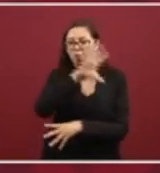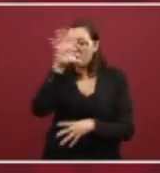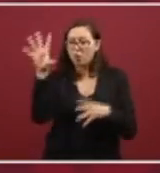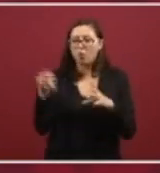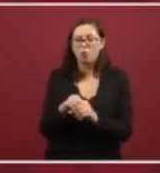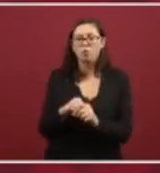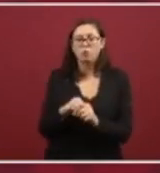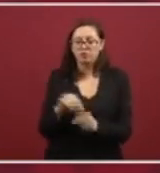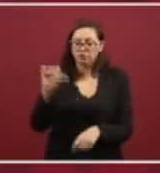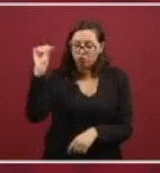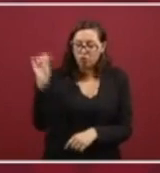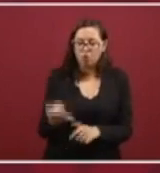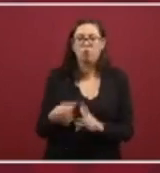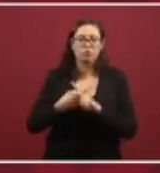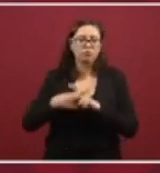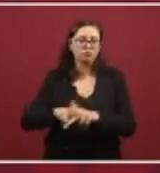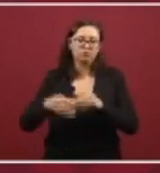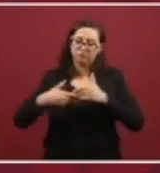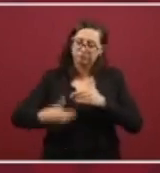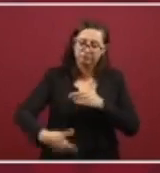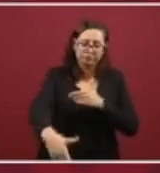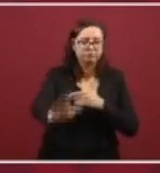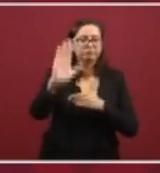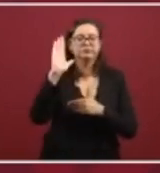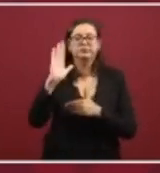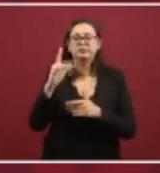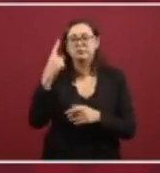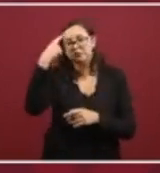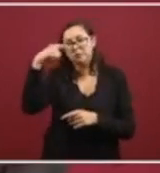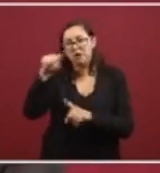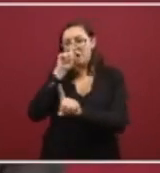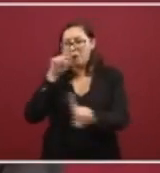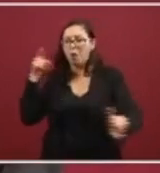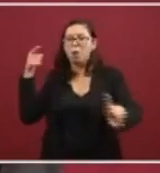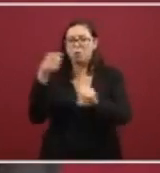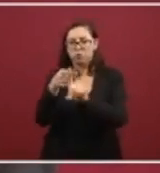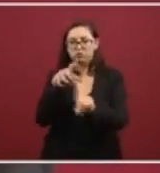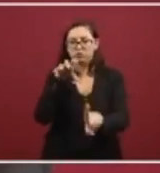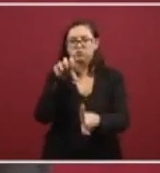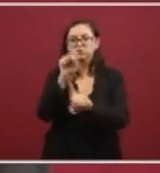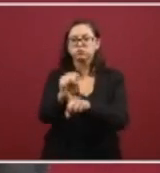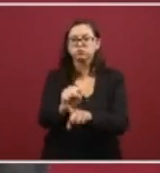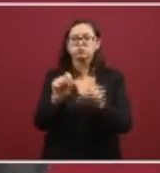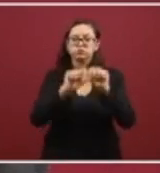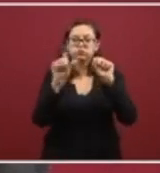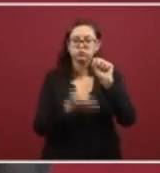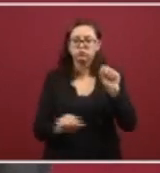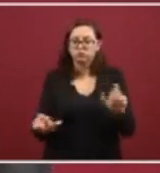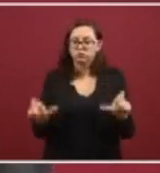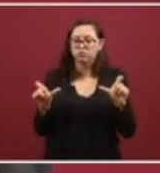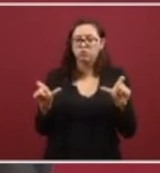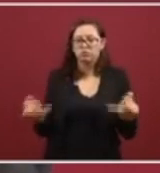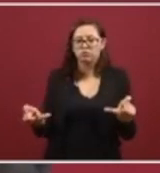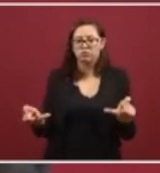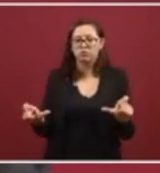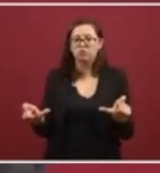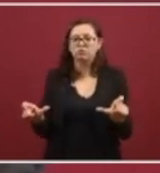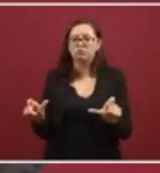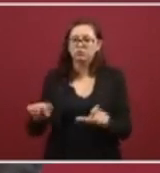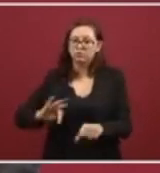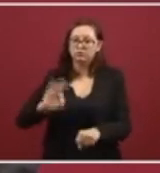a partir del día de hoy y los próximos días para cumplir el objetivo de que la Guardia Nacional esté desplegada con el